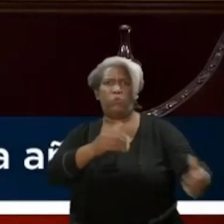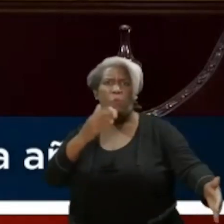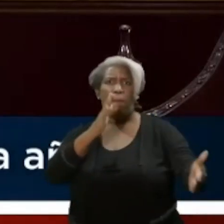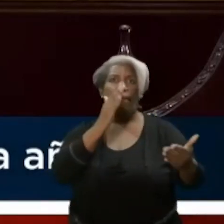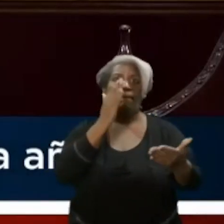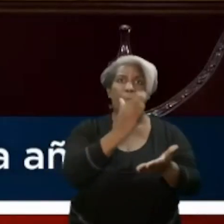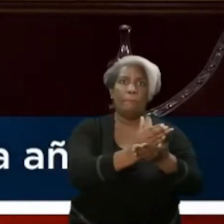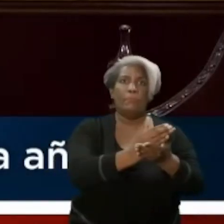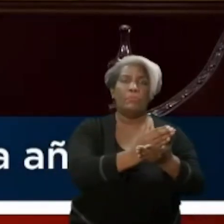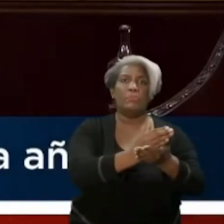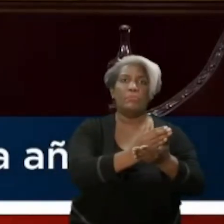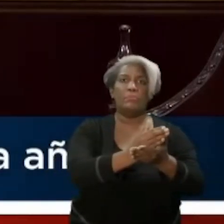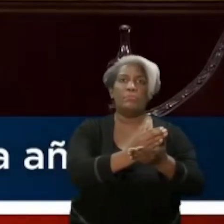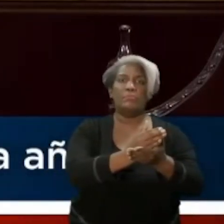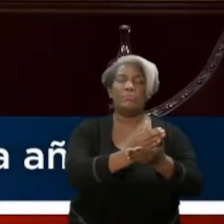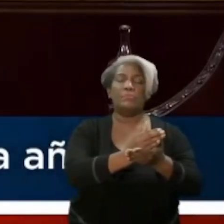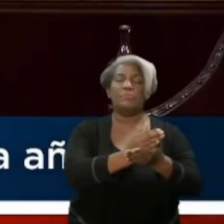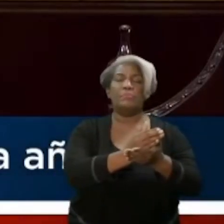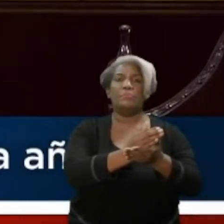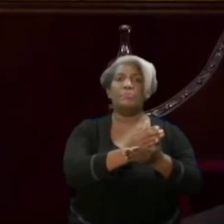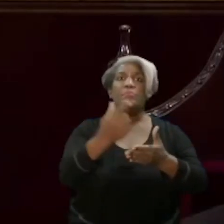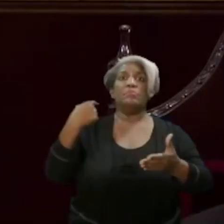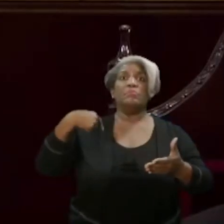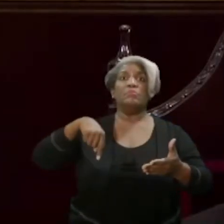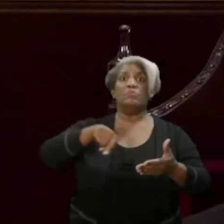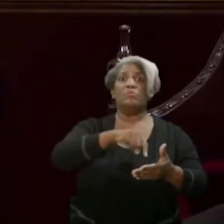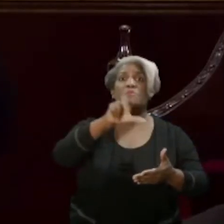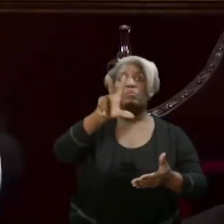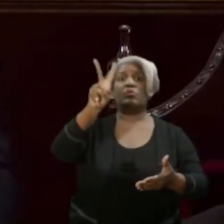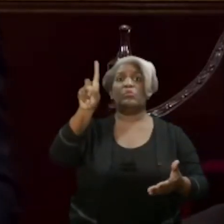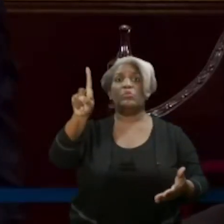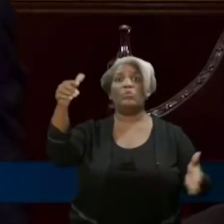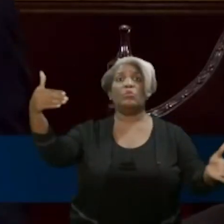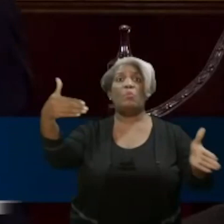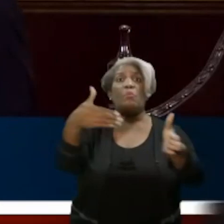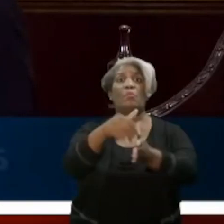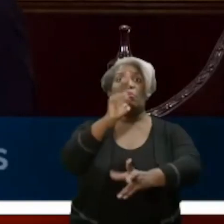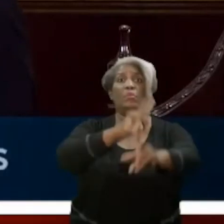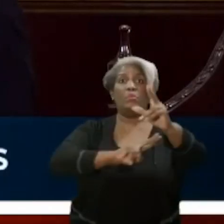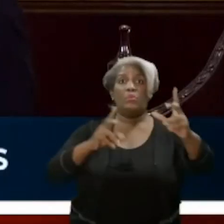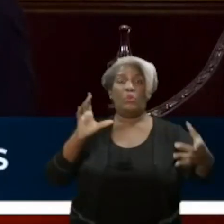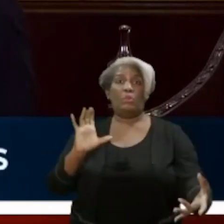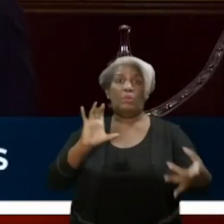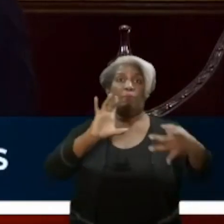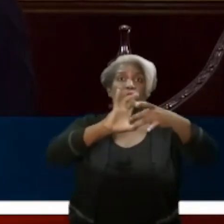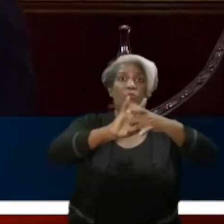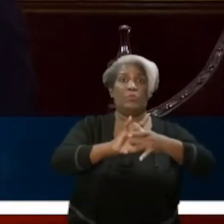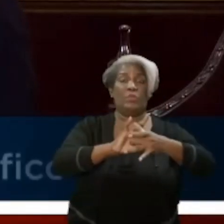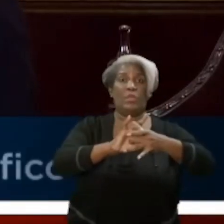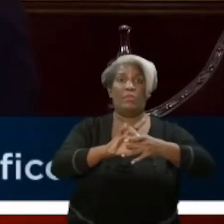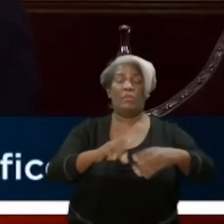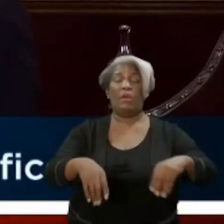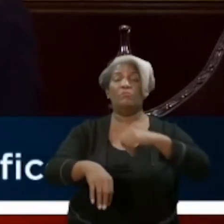entre 2004 y 2020. Hemos detenido a más de 31 mil personas relacionadas con el narcotráfico.